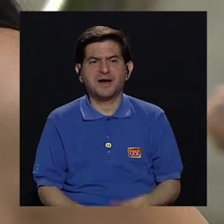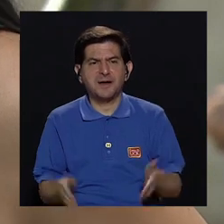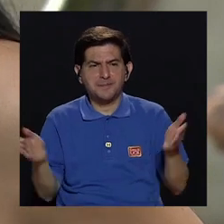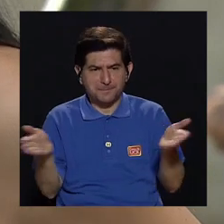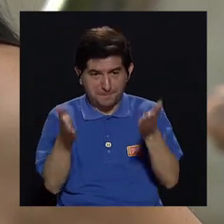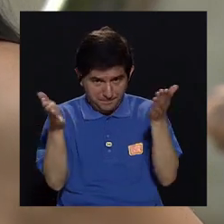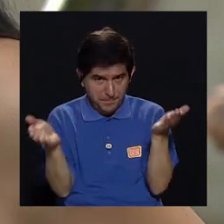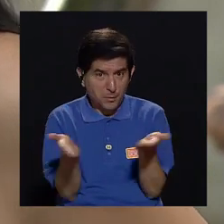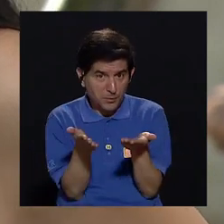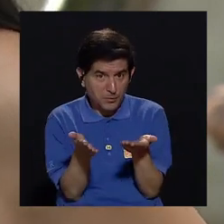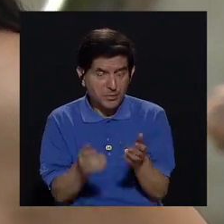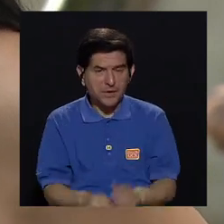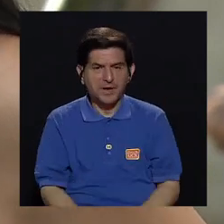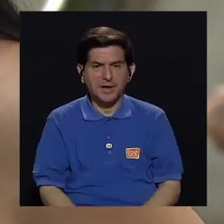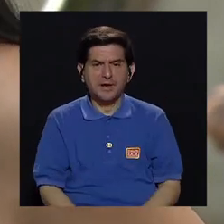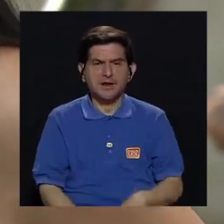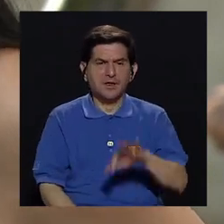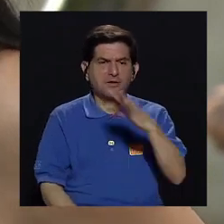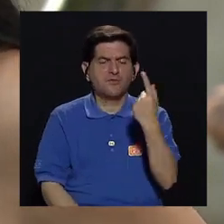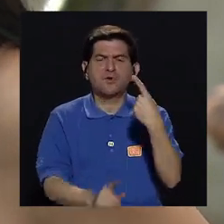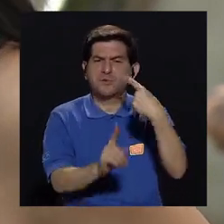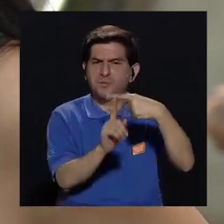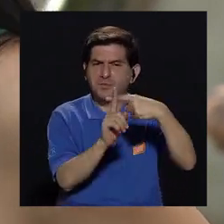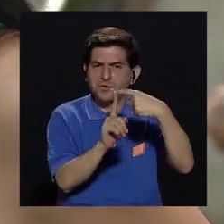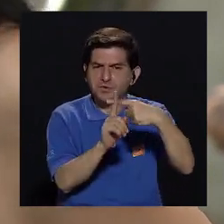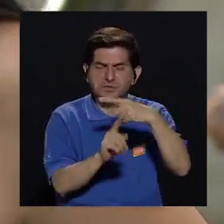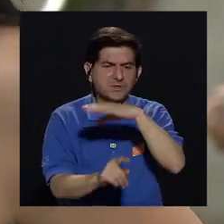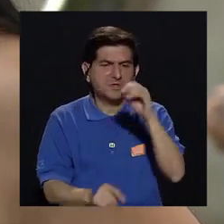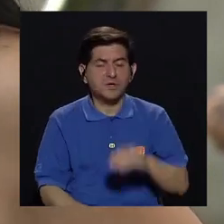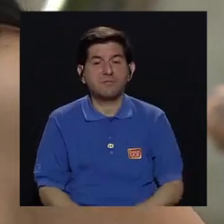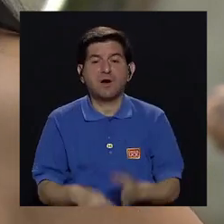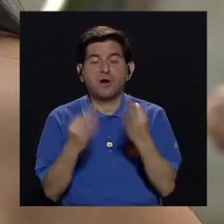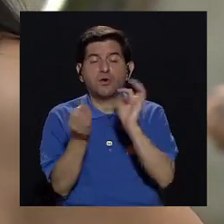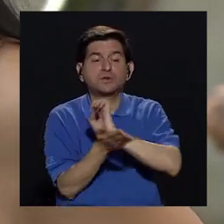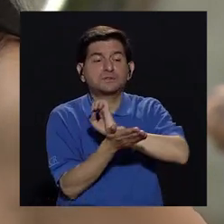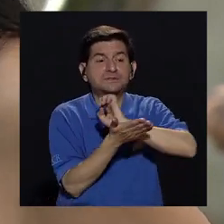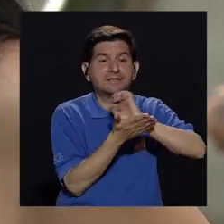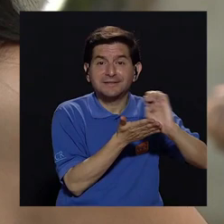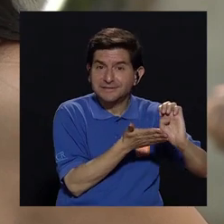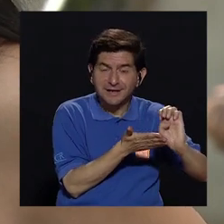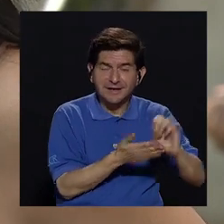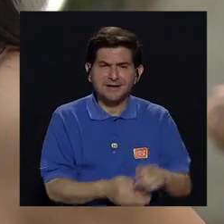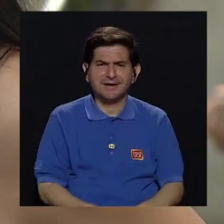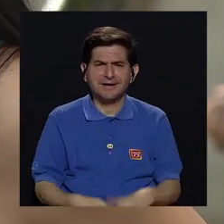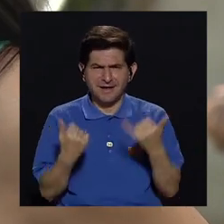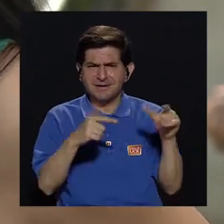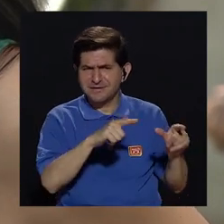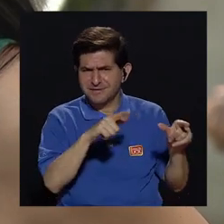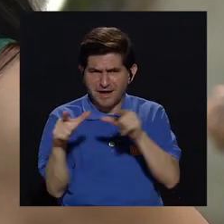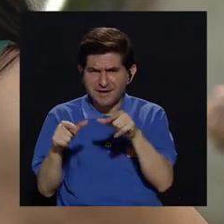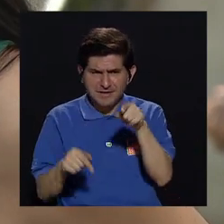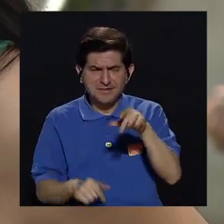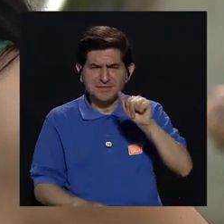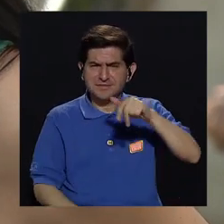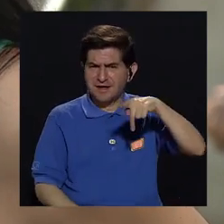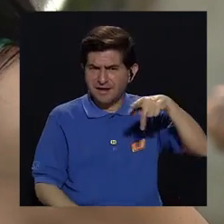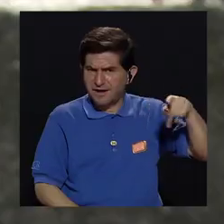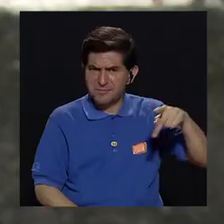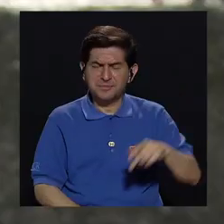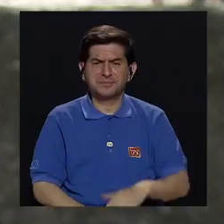desde la promoción de la salud, desde algo más positivo o desde la prevención, ¿está lista la aplicación para